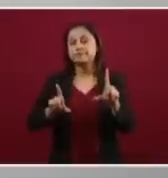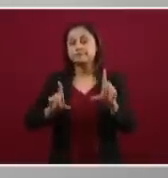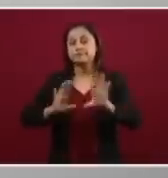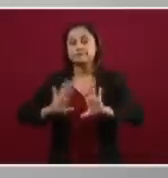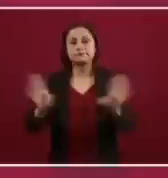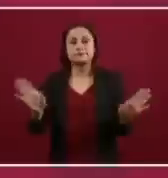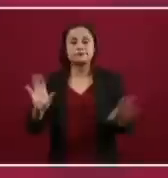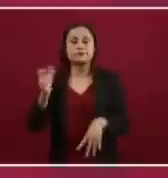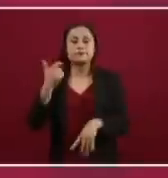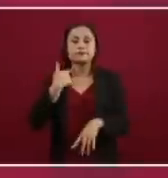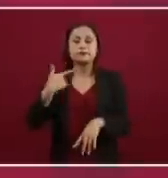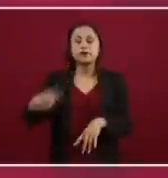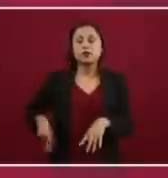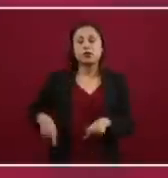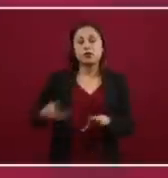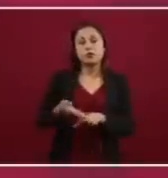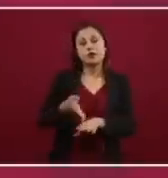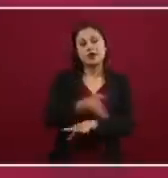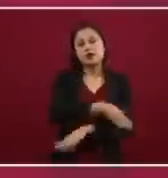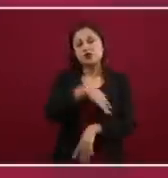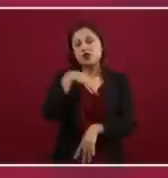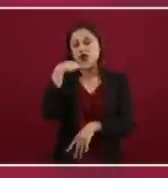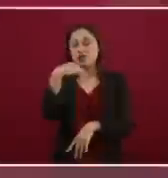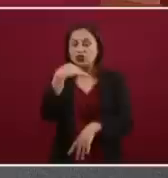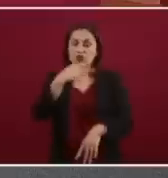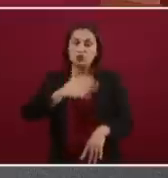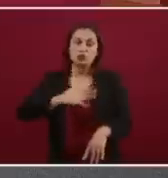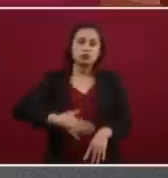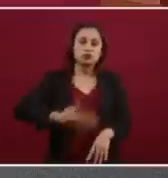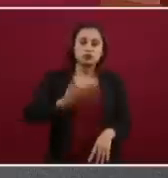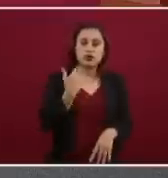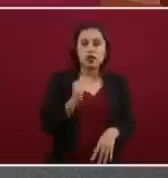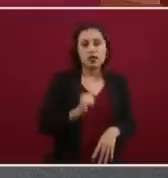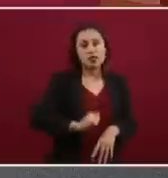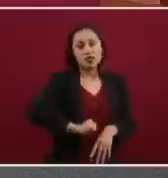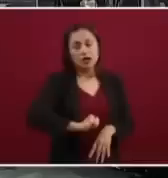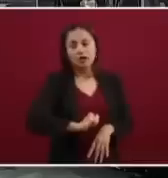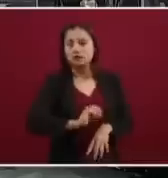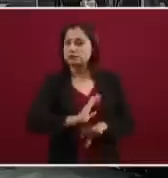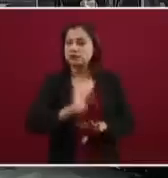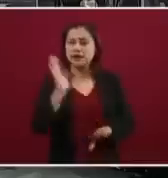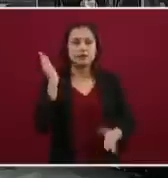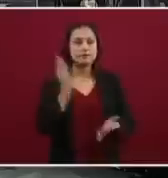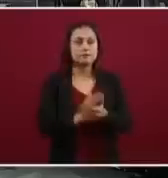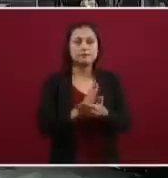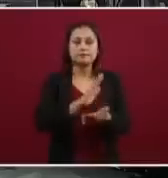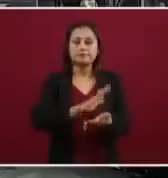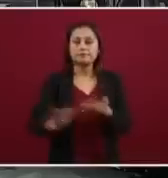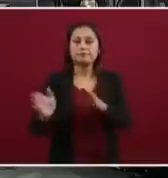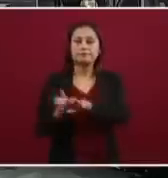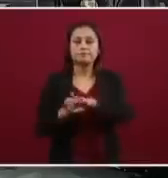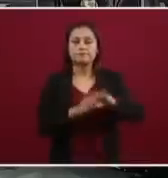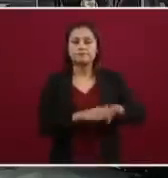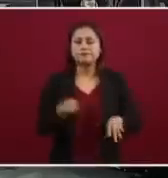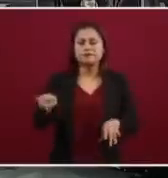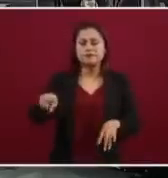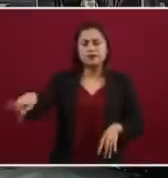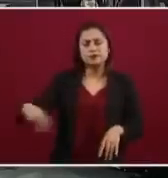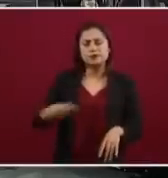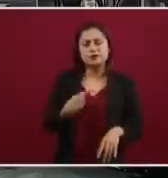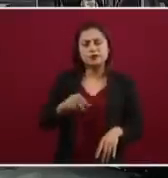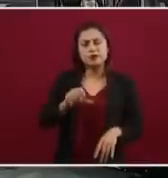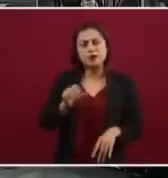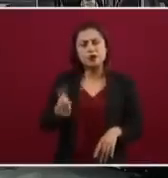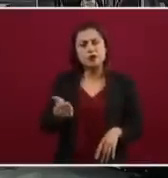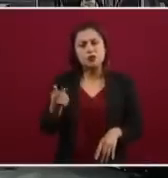corrupto de injusticias y de privilegios. Sí, por otra lo parte, ¿qué otra cosa preguntaste? Sí, lo